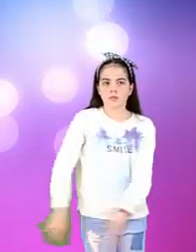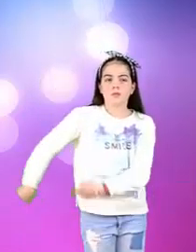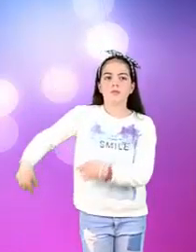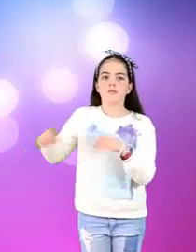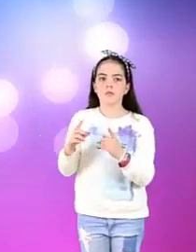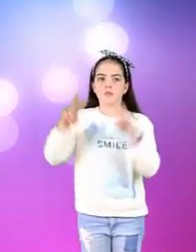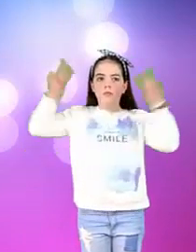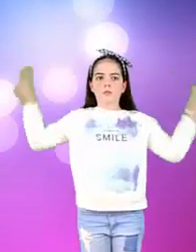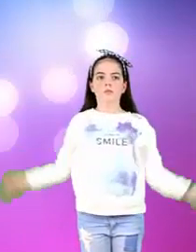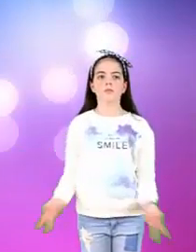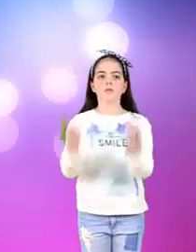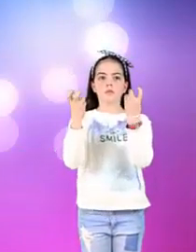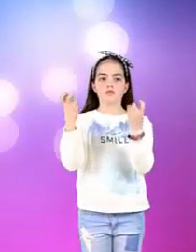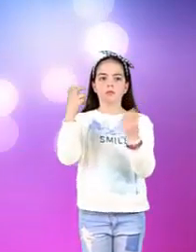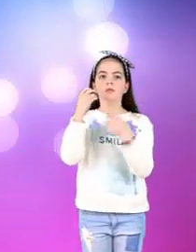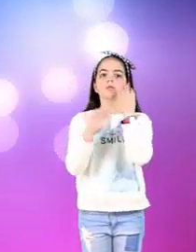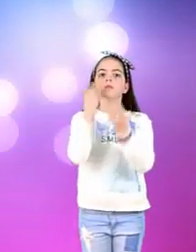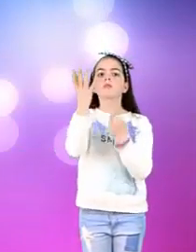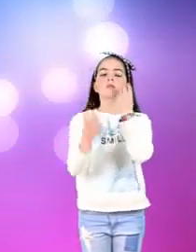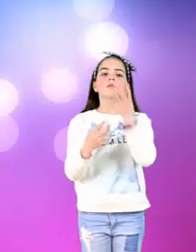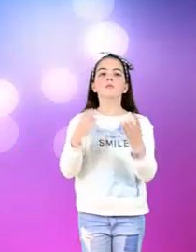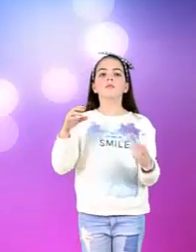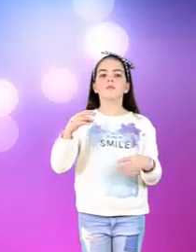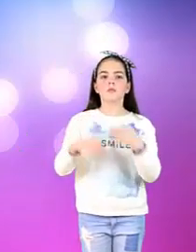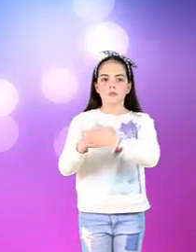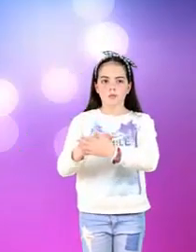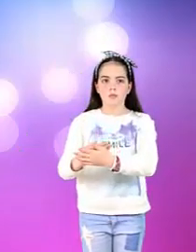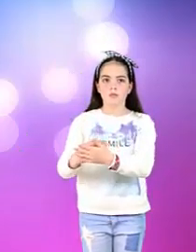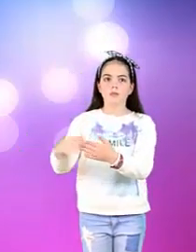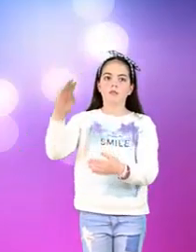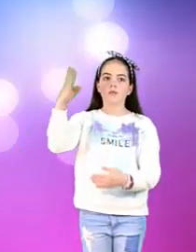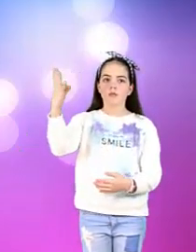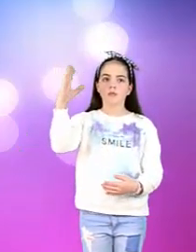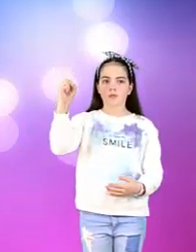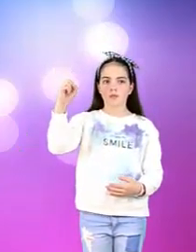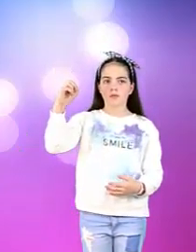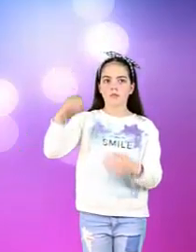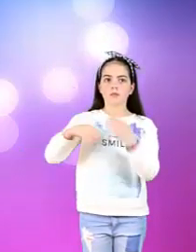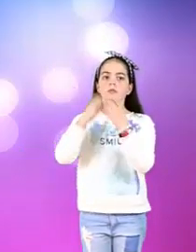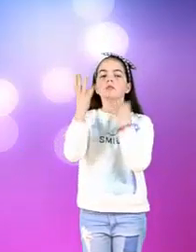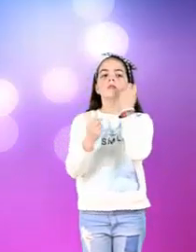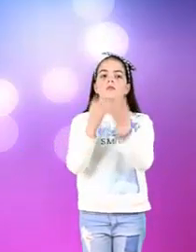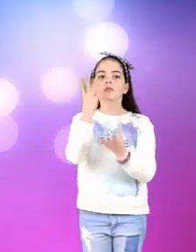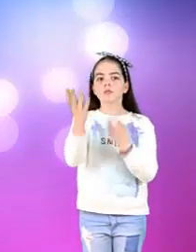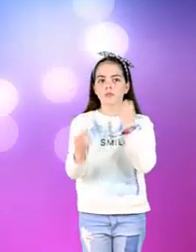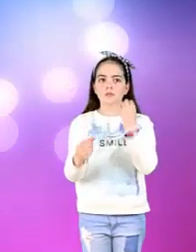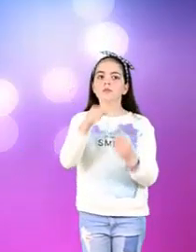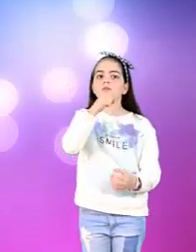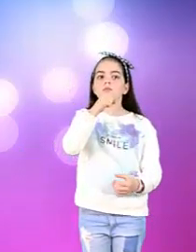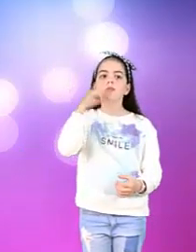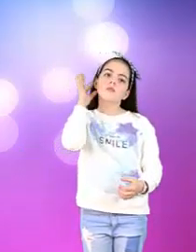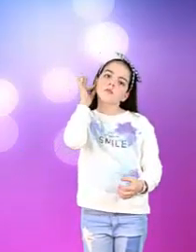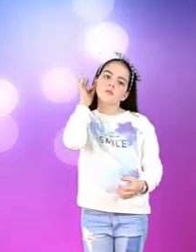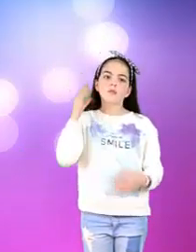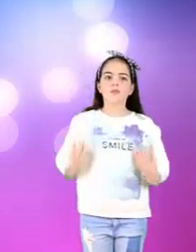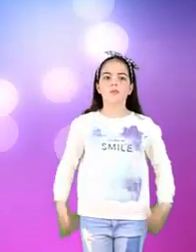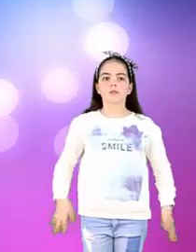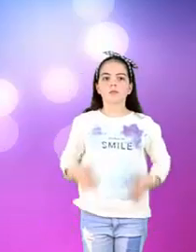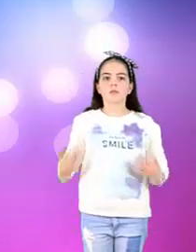maio a vella non quita o saio. Non temos que confiarnos coas temperaturas, que algo de frío nos